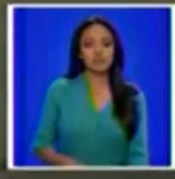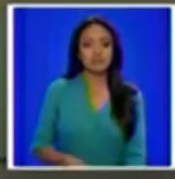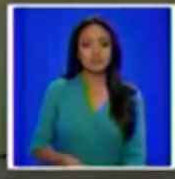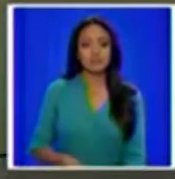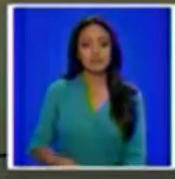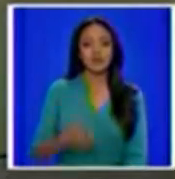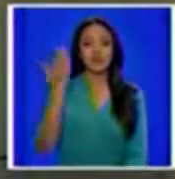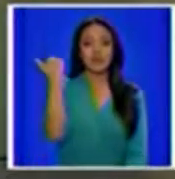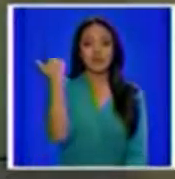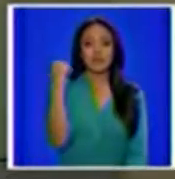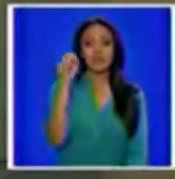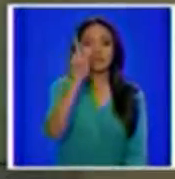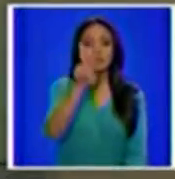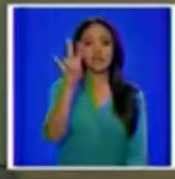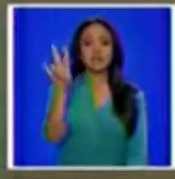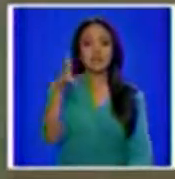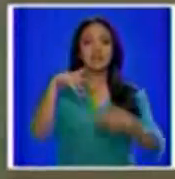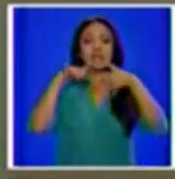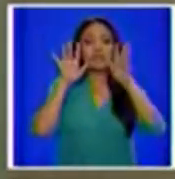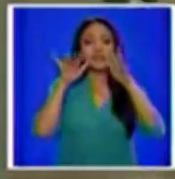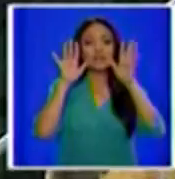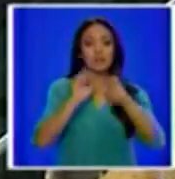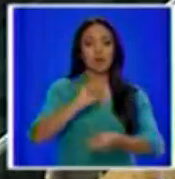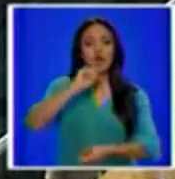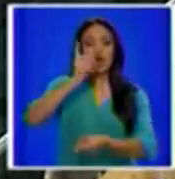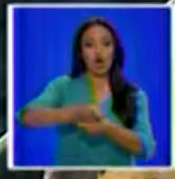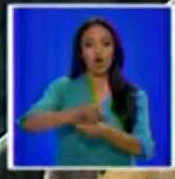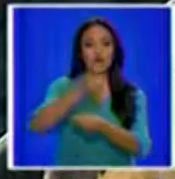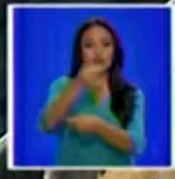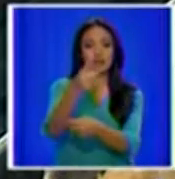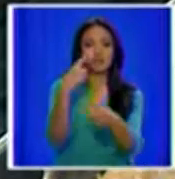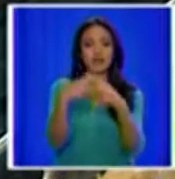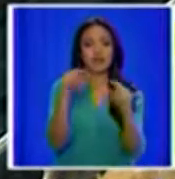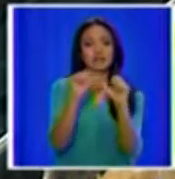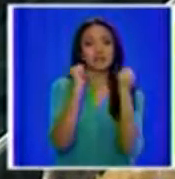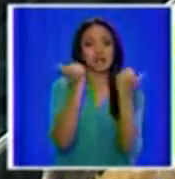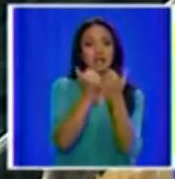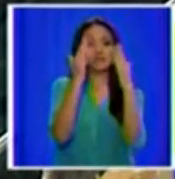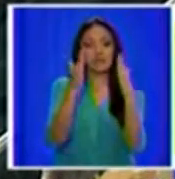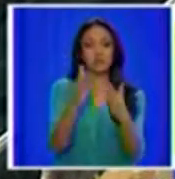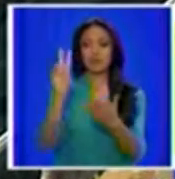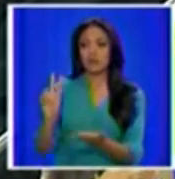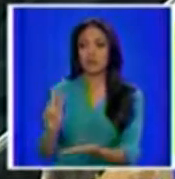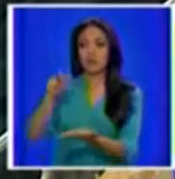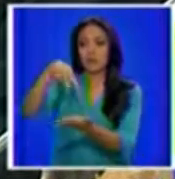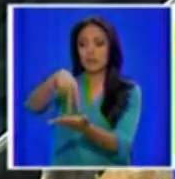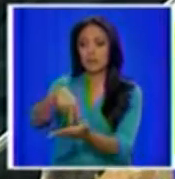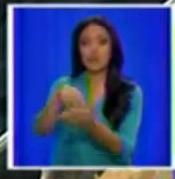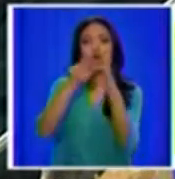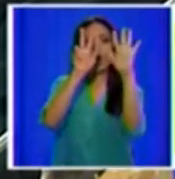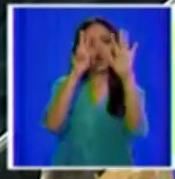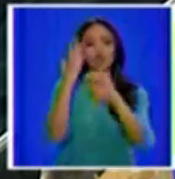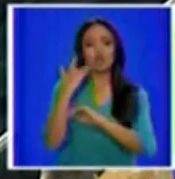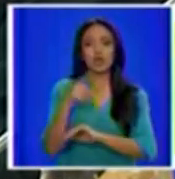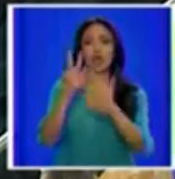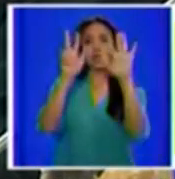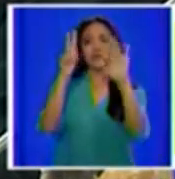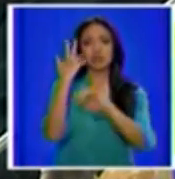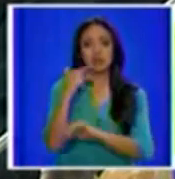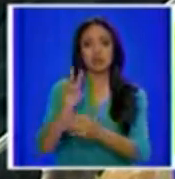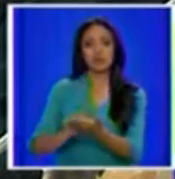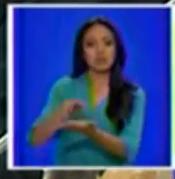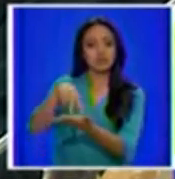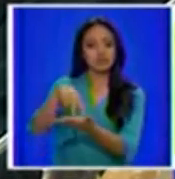El pasado 27 de diciembre, cuando se ordenó que la ex asambleísta Sofía Espín se presente cada 8 días en la Corte de Guayas,